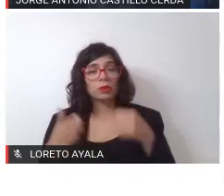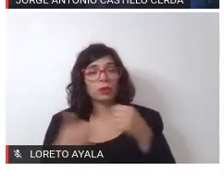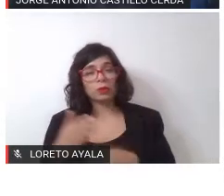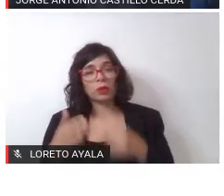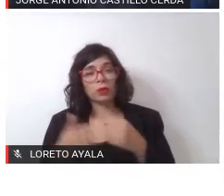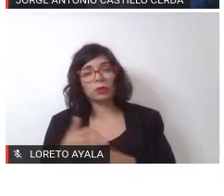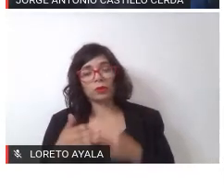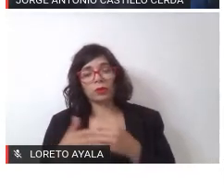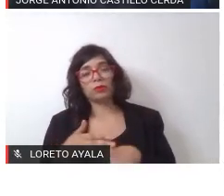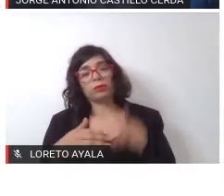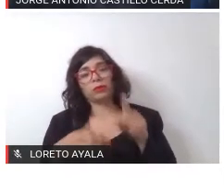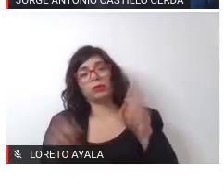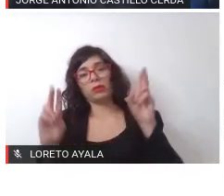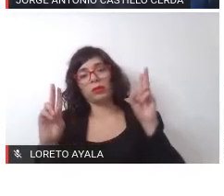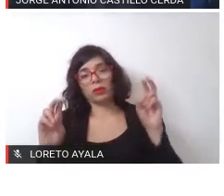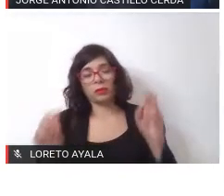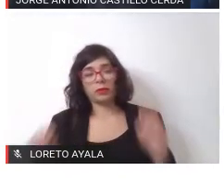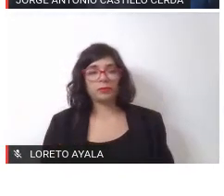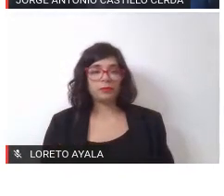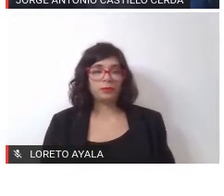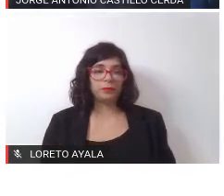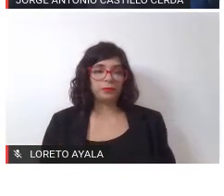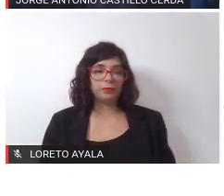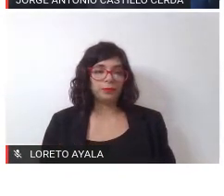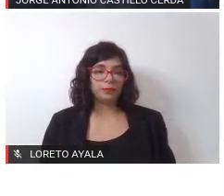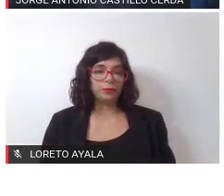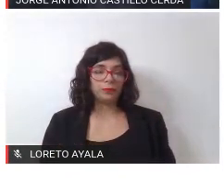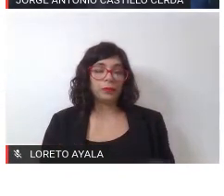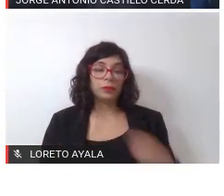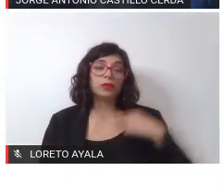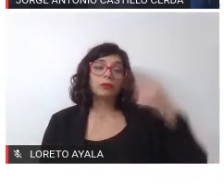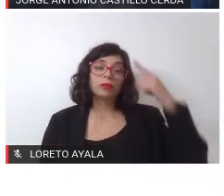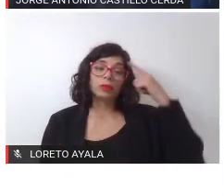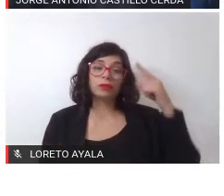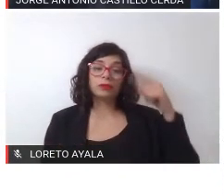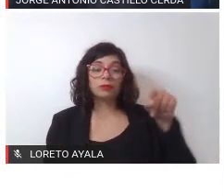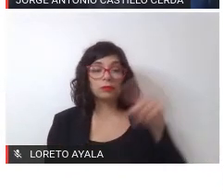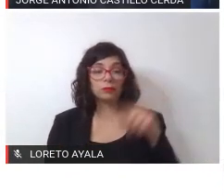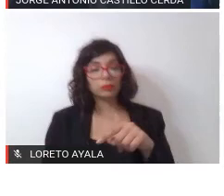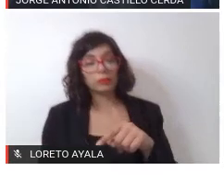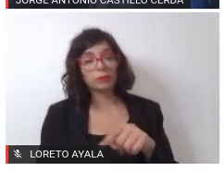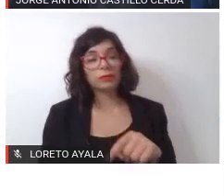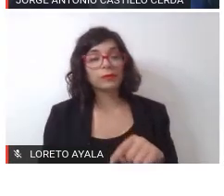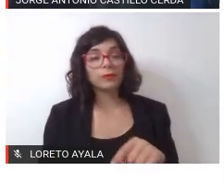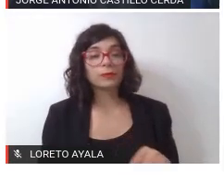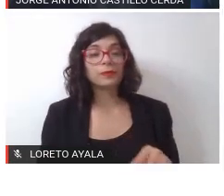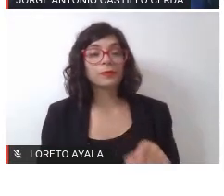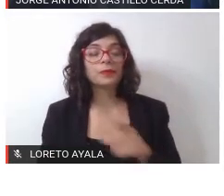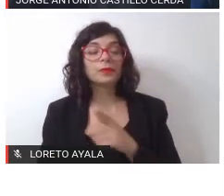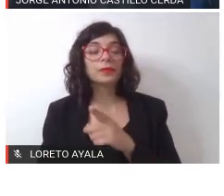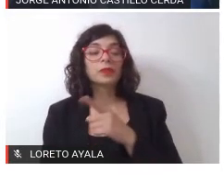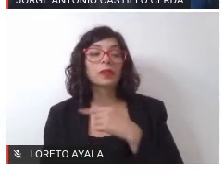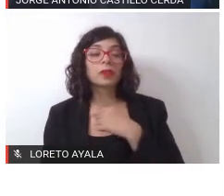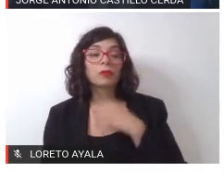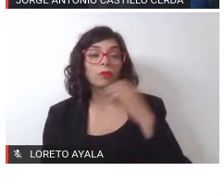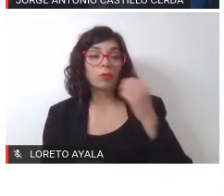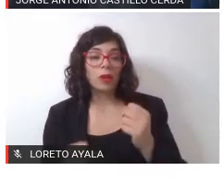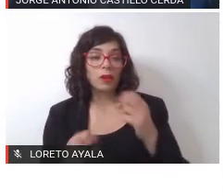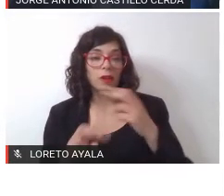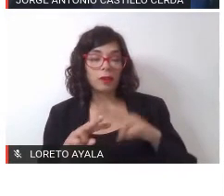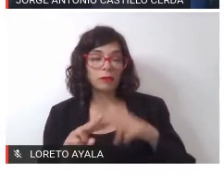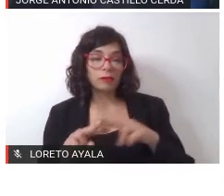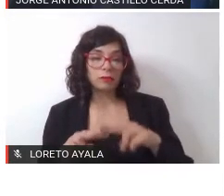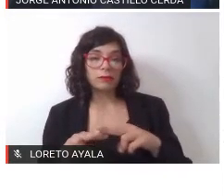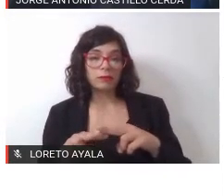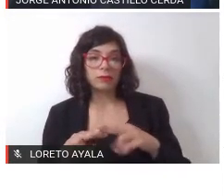nuestro. Yo creo que si estas redes a nivel nacional podríamos haber estado súper